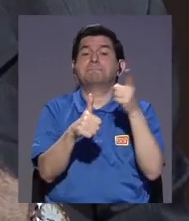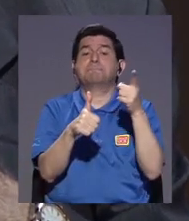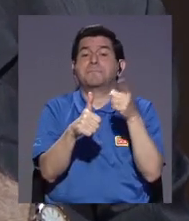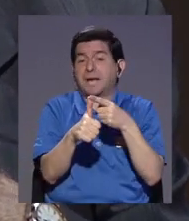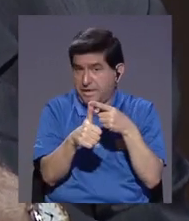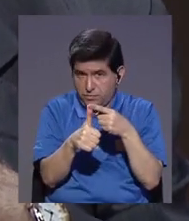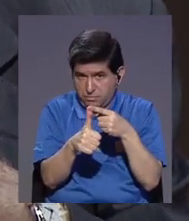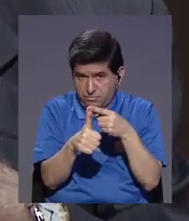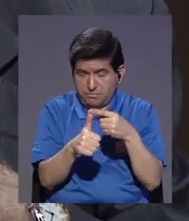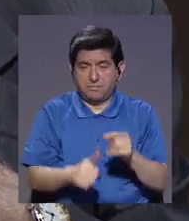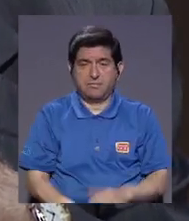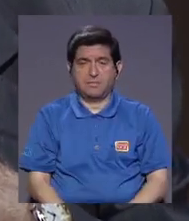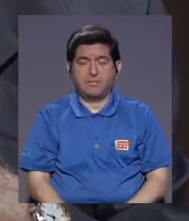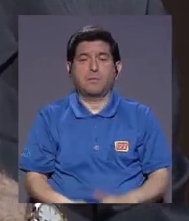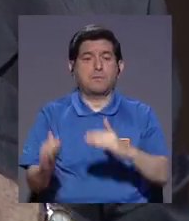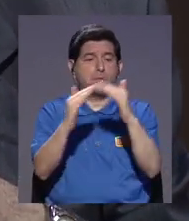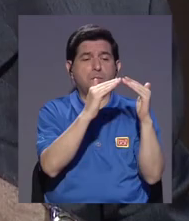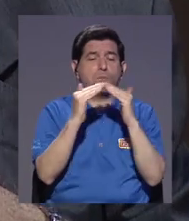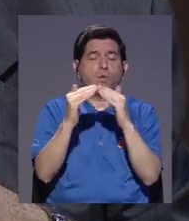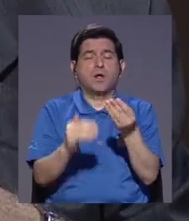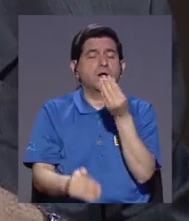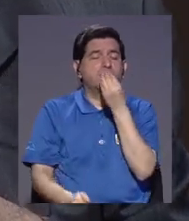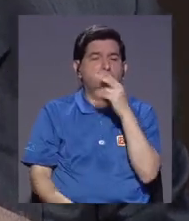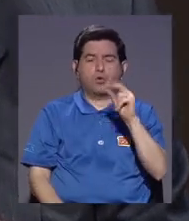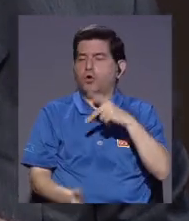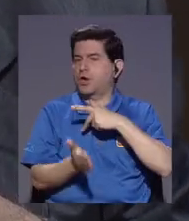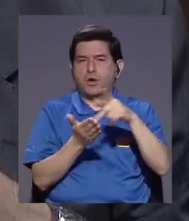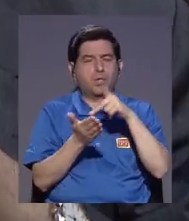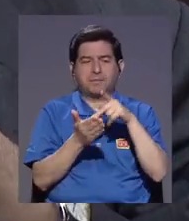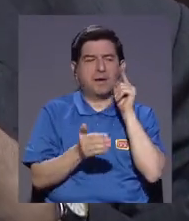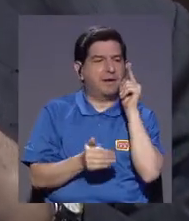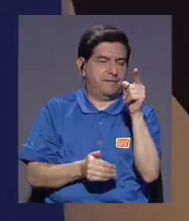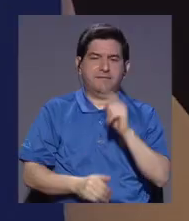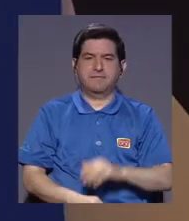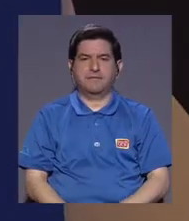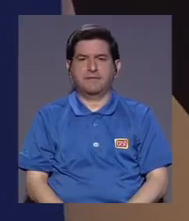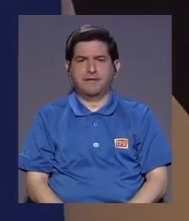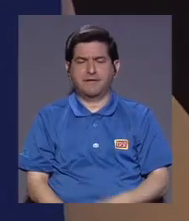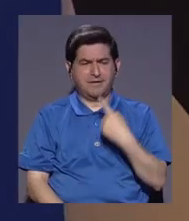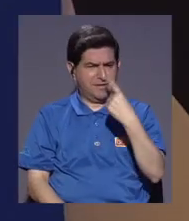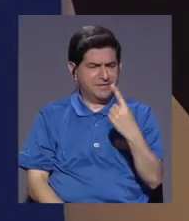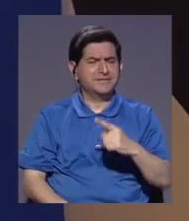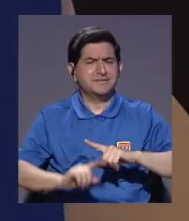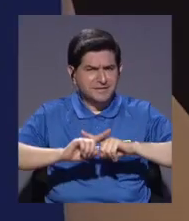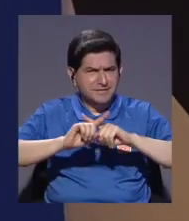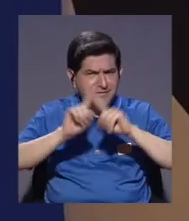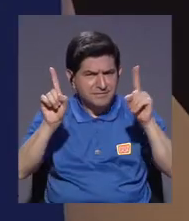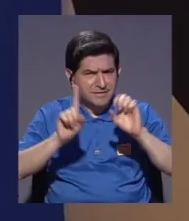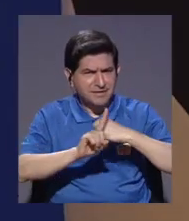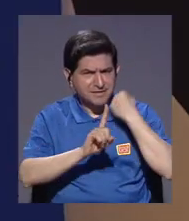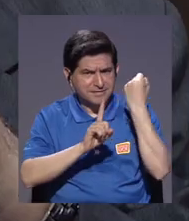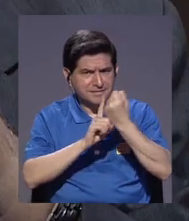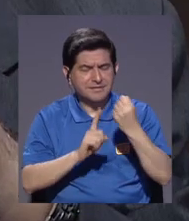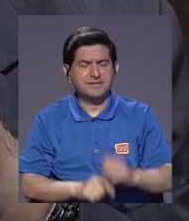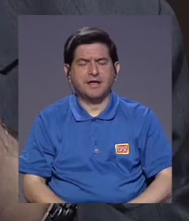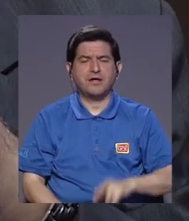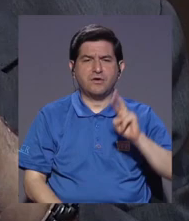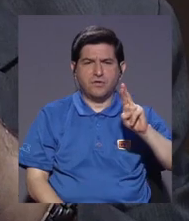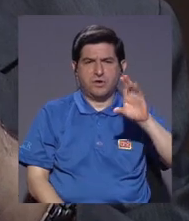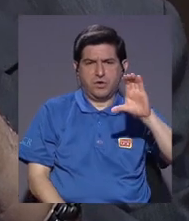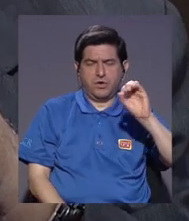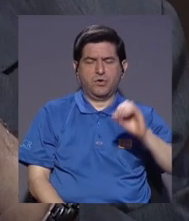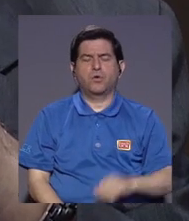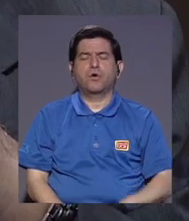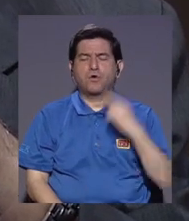primero estaba que el pueblo comiera a pagarles a ellos y le voy a poner una diferencia don rodrigo